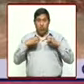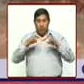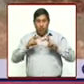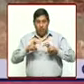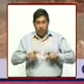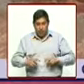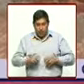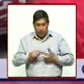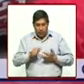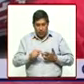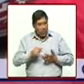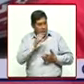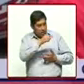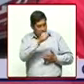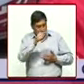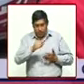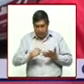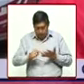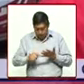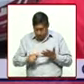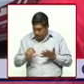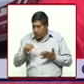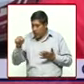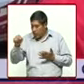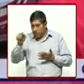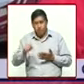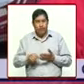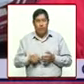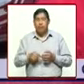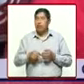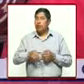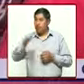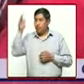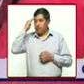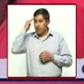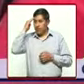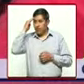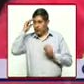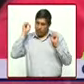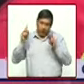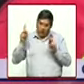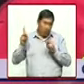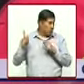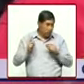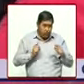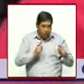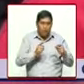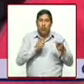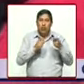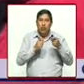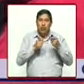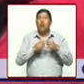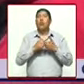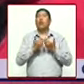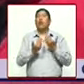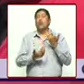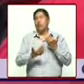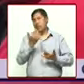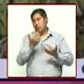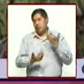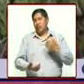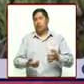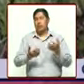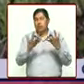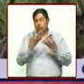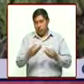análisis de riesgo del lugar para establecer un puesto comando y el puesto comando delimitar las acciones para la extinción de los incendios